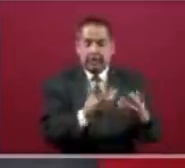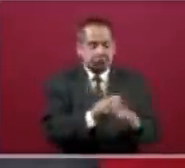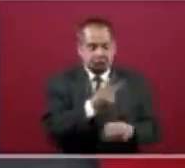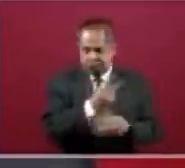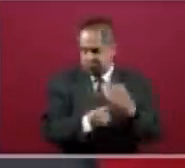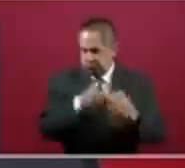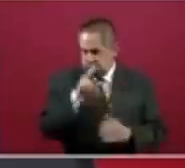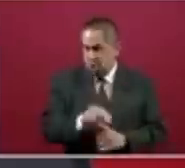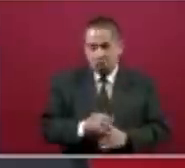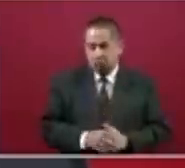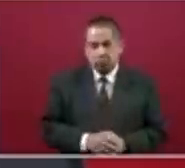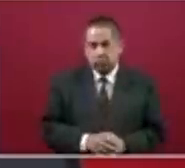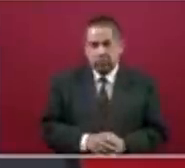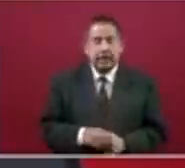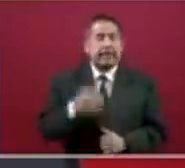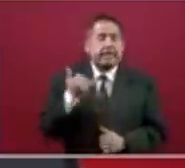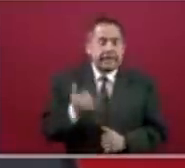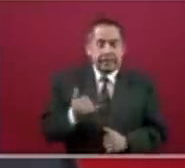Y ni siquiera